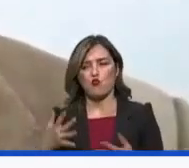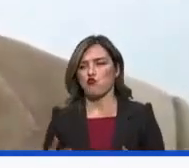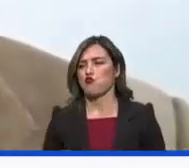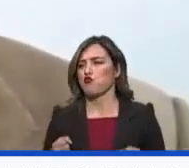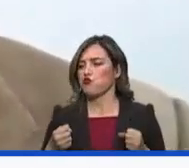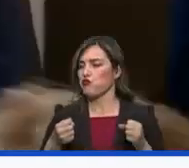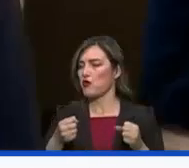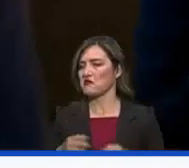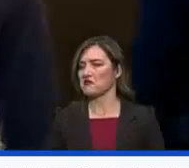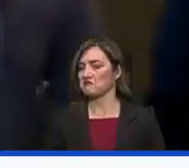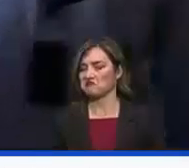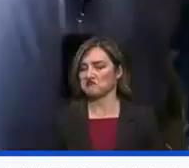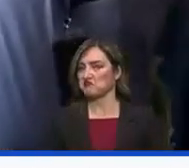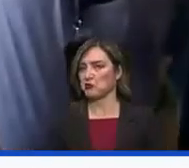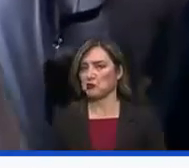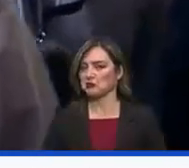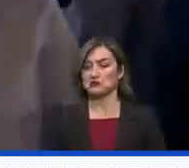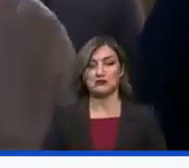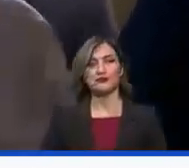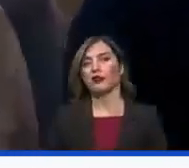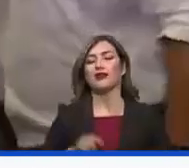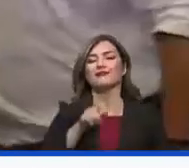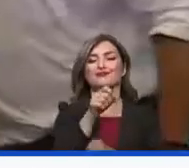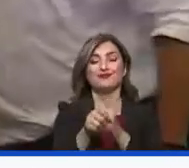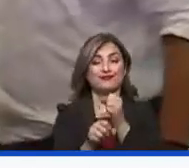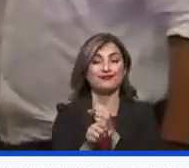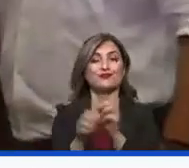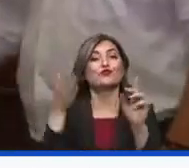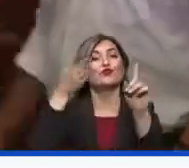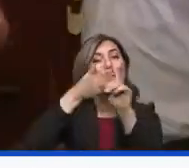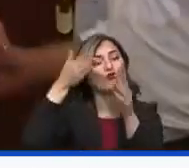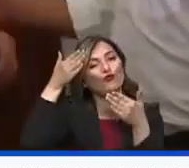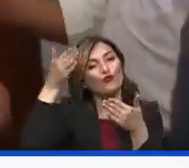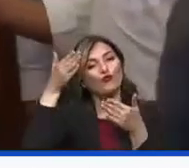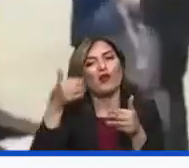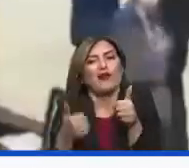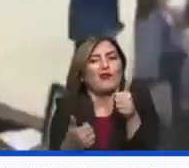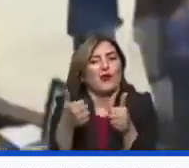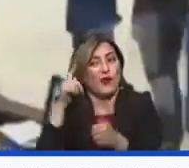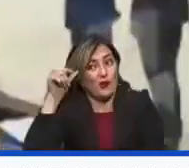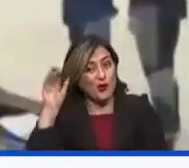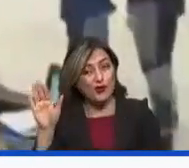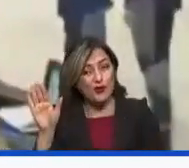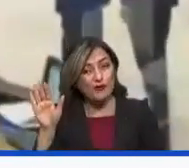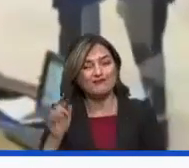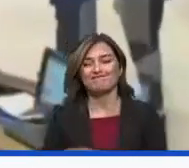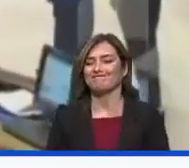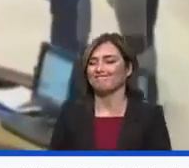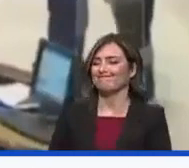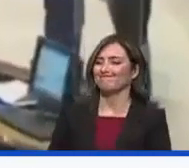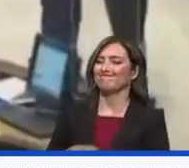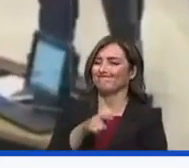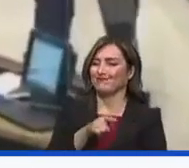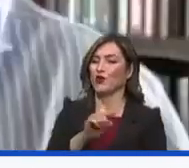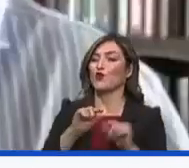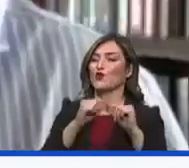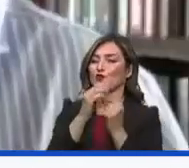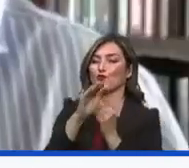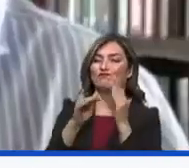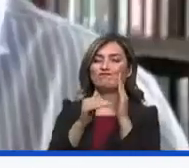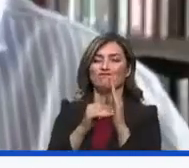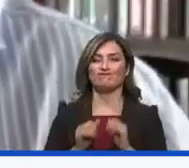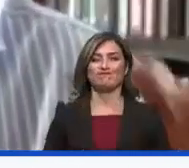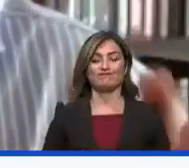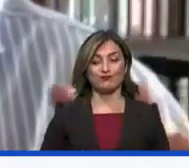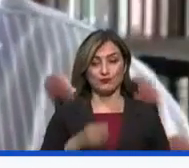que esto no sucedió. Ellos más bien creen que este año el reto político no será solo para el gobierno, sino más bien para la oposición. Es el